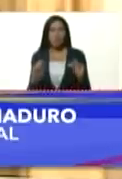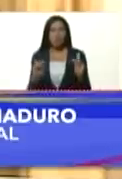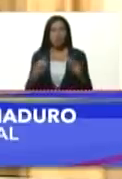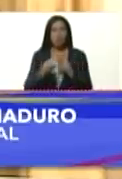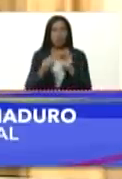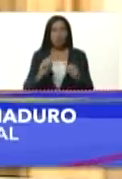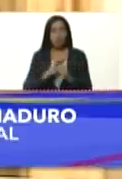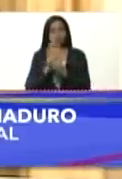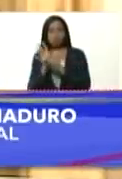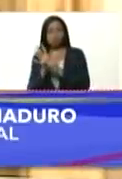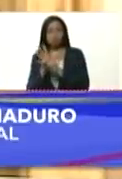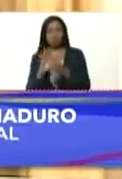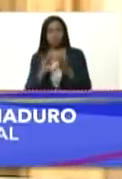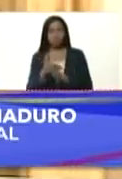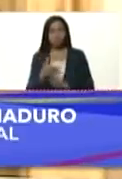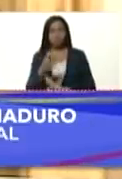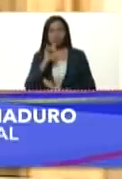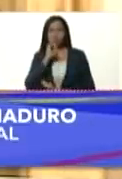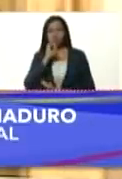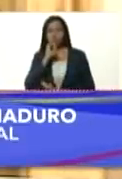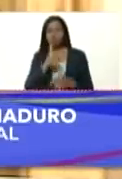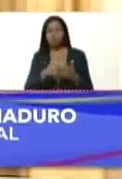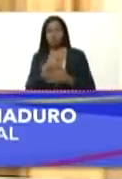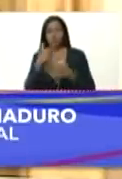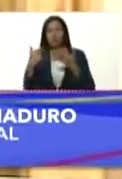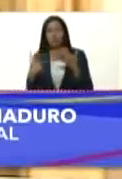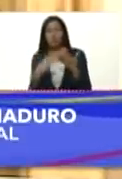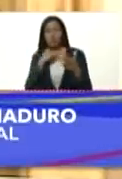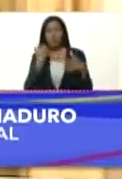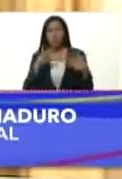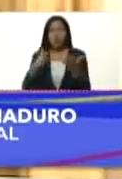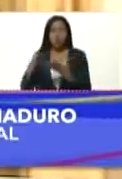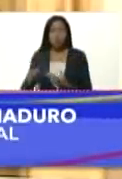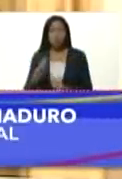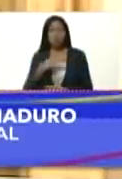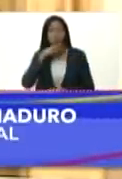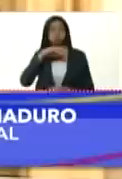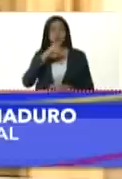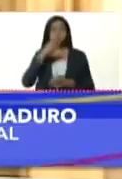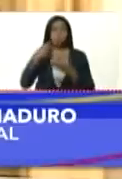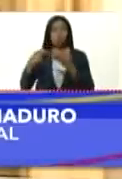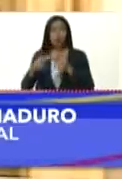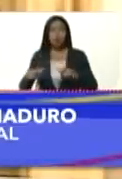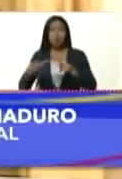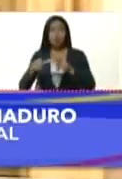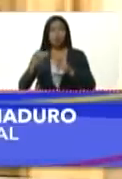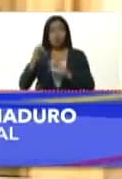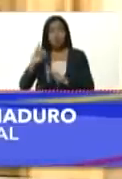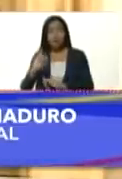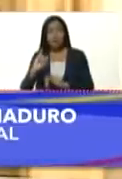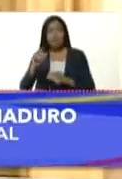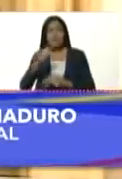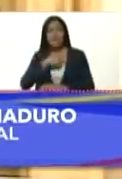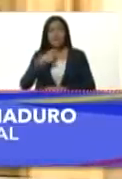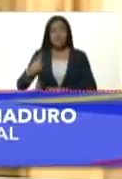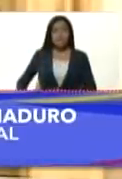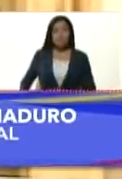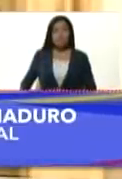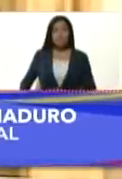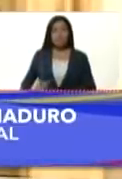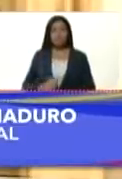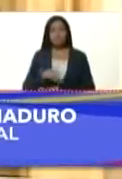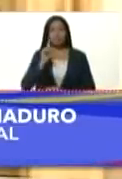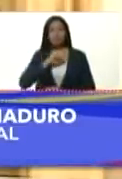COVID-19. Se han reportado más casos y muertes en el resto del mundo que en China.